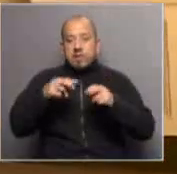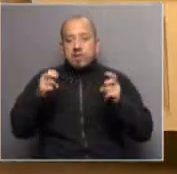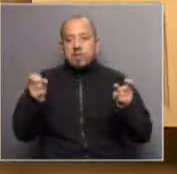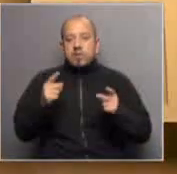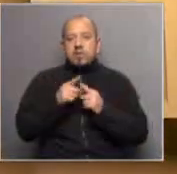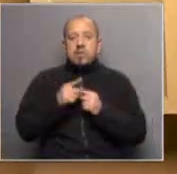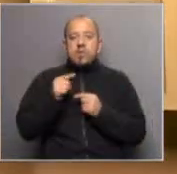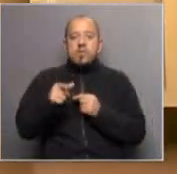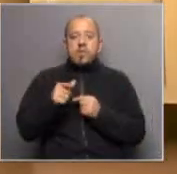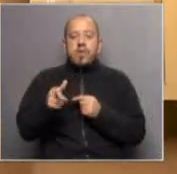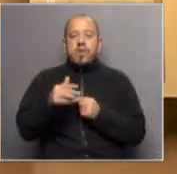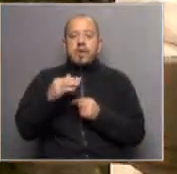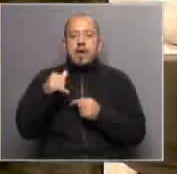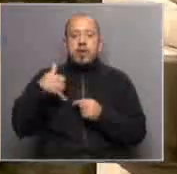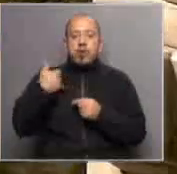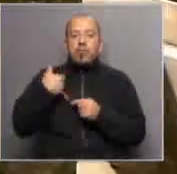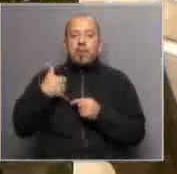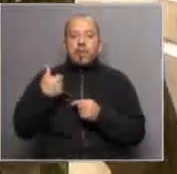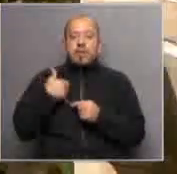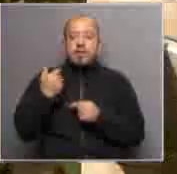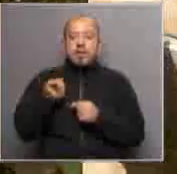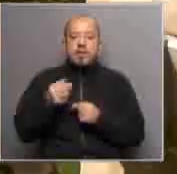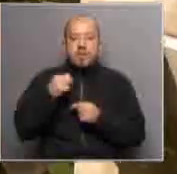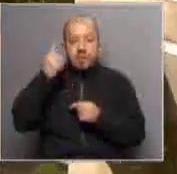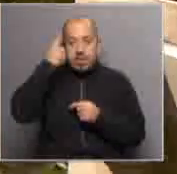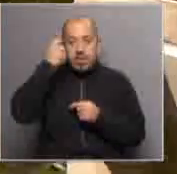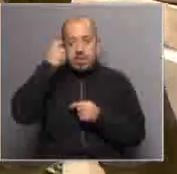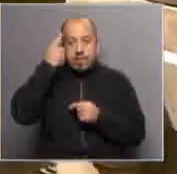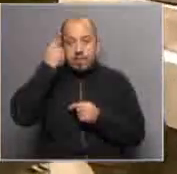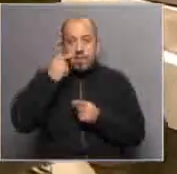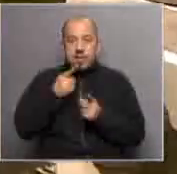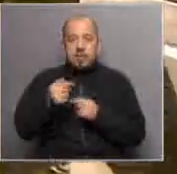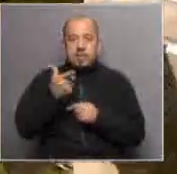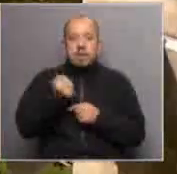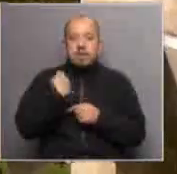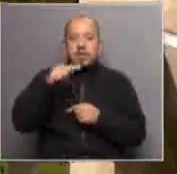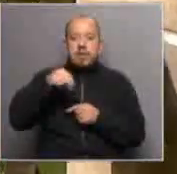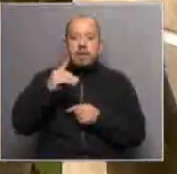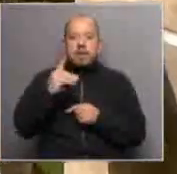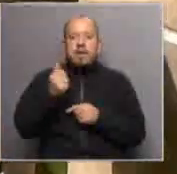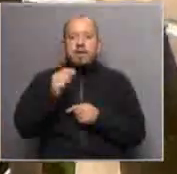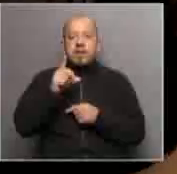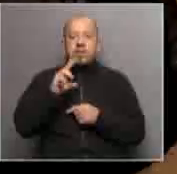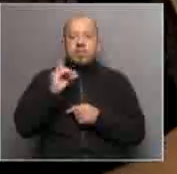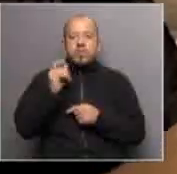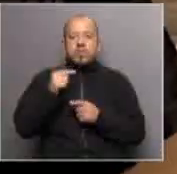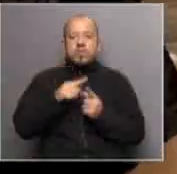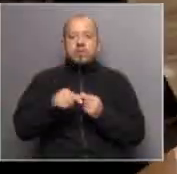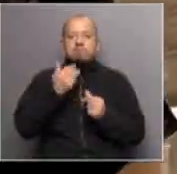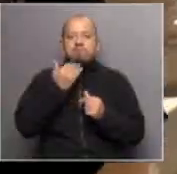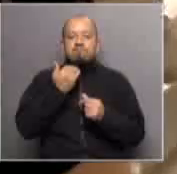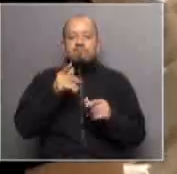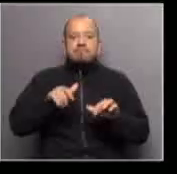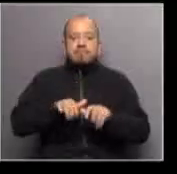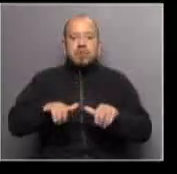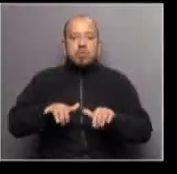Falla, cuando Lorca era un tipo muy joven, allá en, ¿no?, experiencias de campo en Andalucía. Y lo que no sabemos es si acá tocó el piano, no se dice